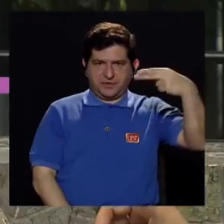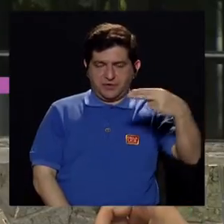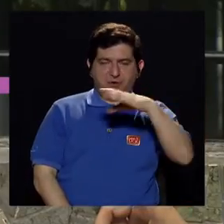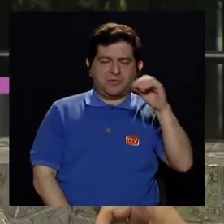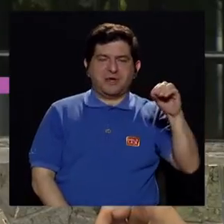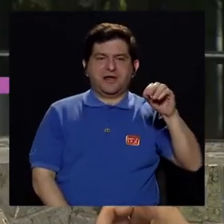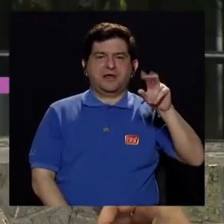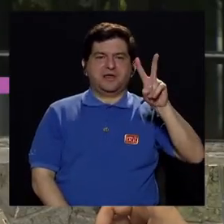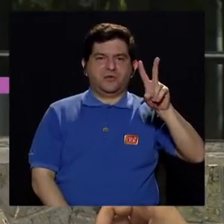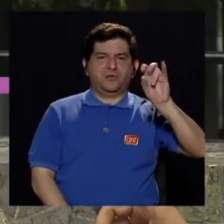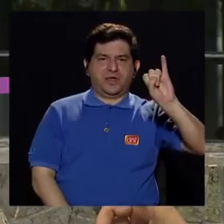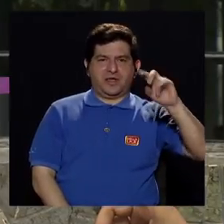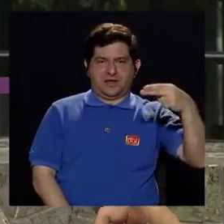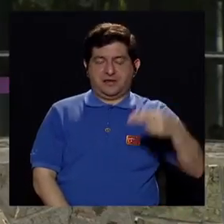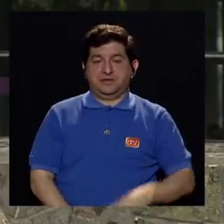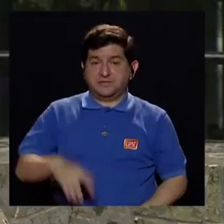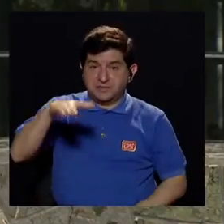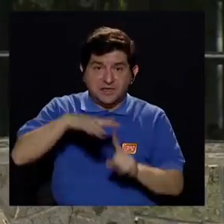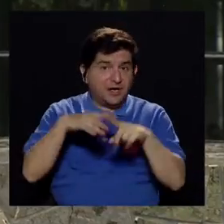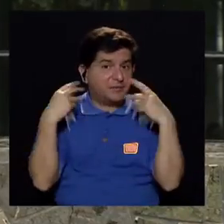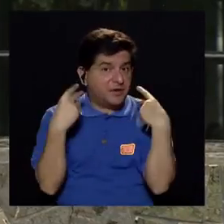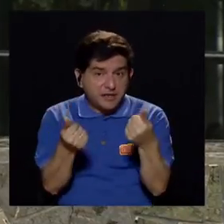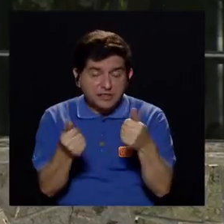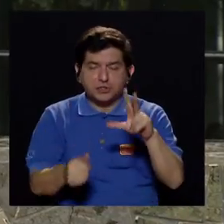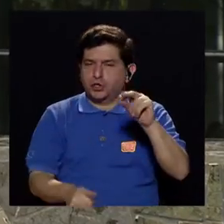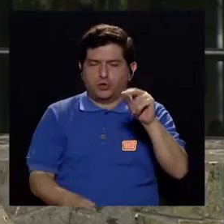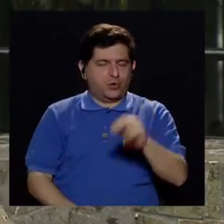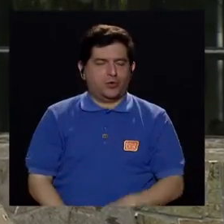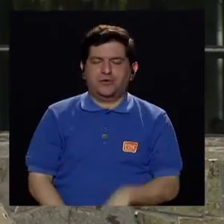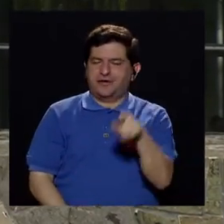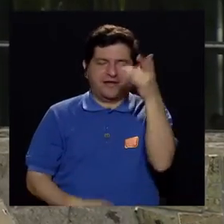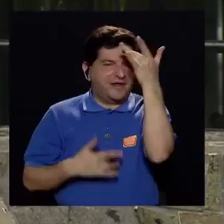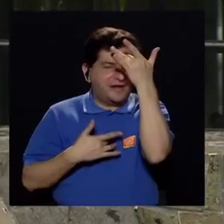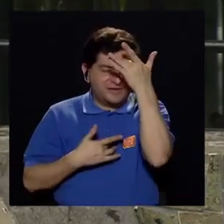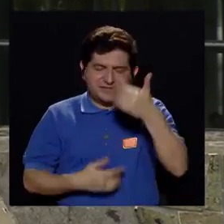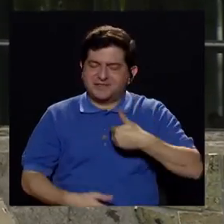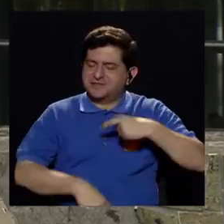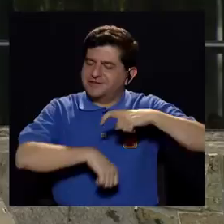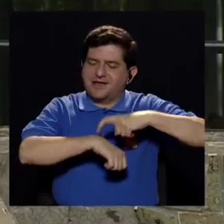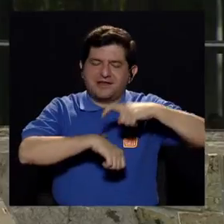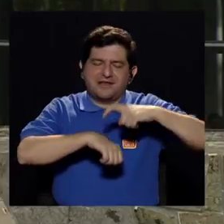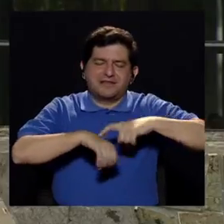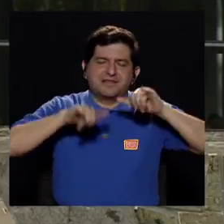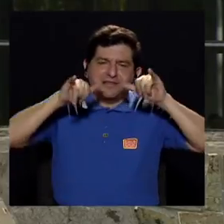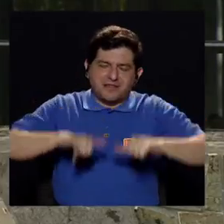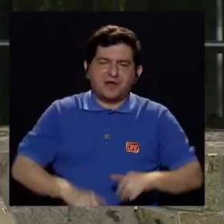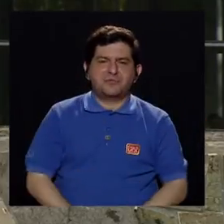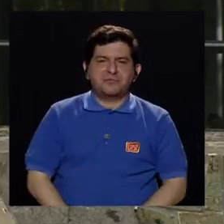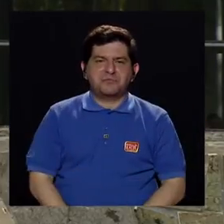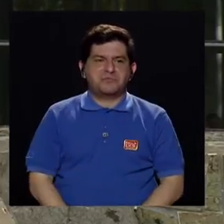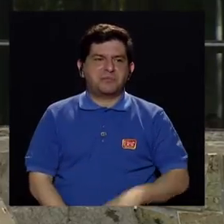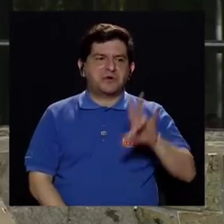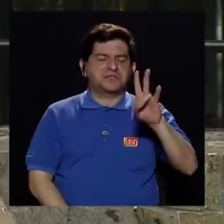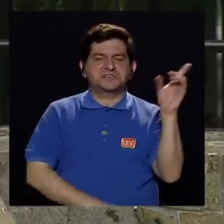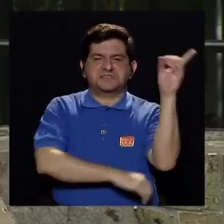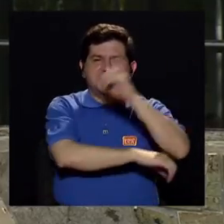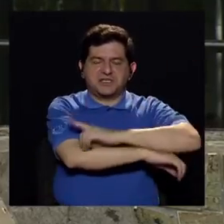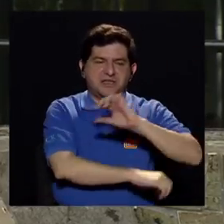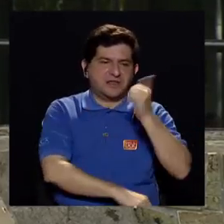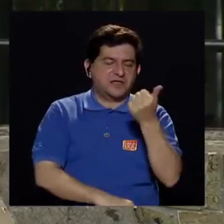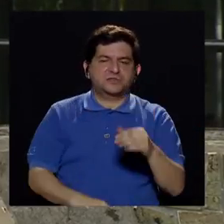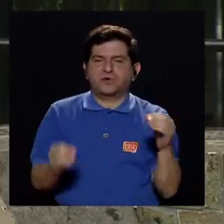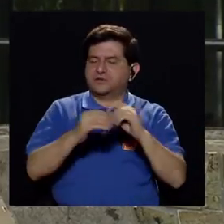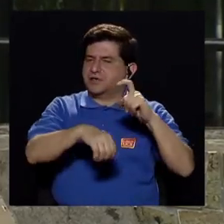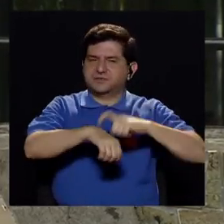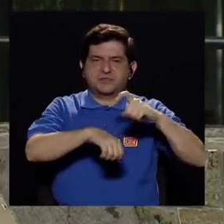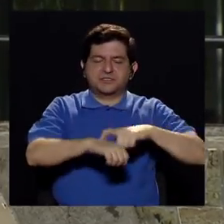de inmediato. No, recordemos que esas enfermedades tienen su periodo de incubación. Algunas van de 7 días, hay otras que duran más en